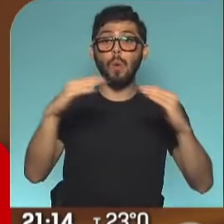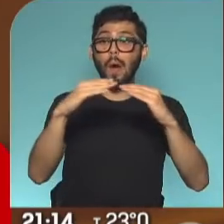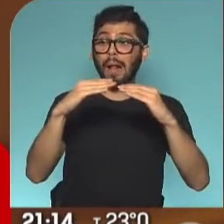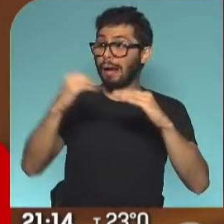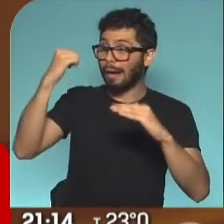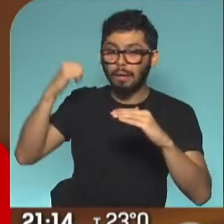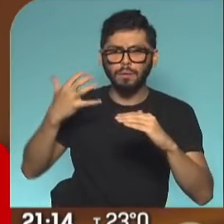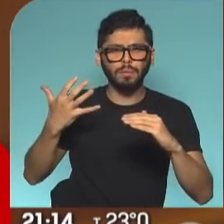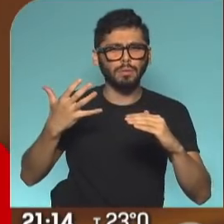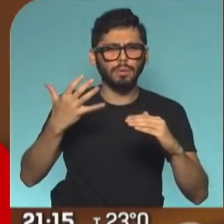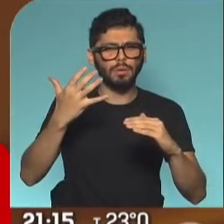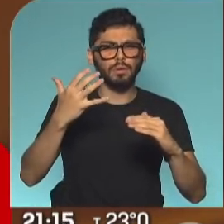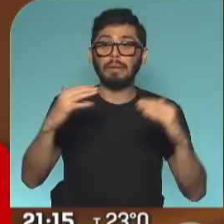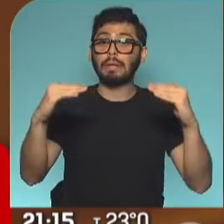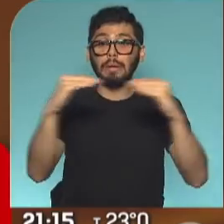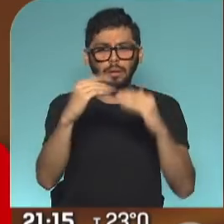Un mundo